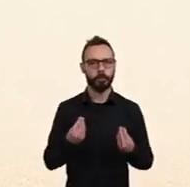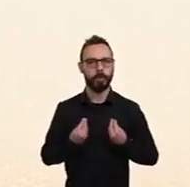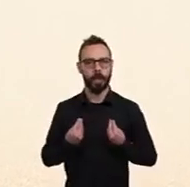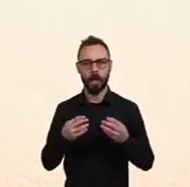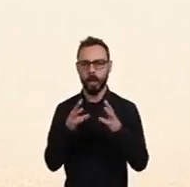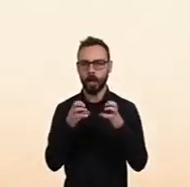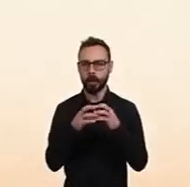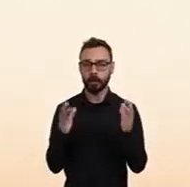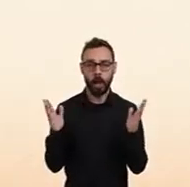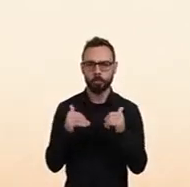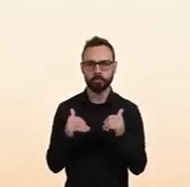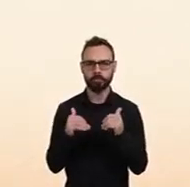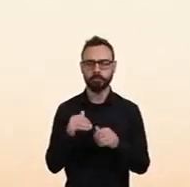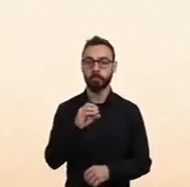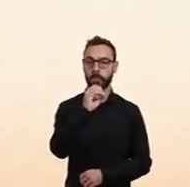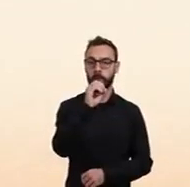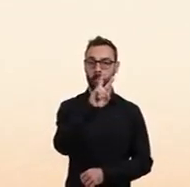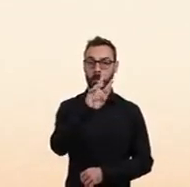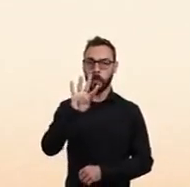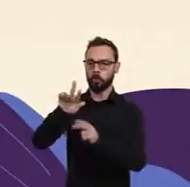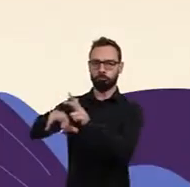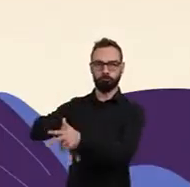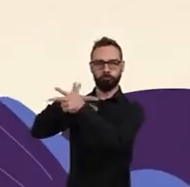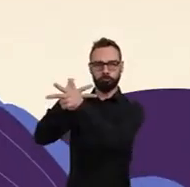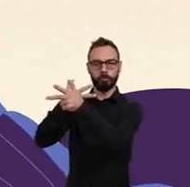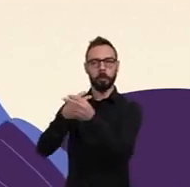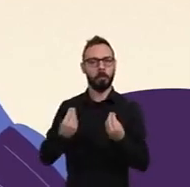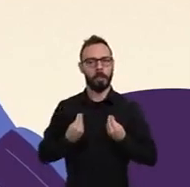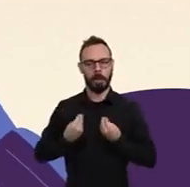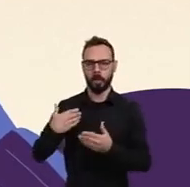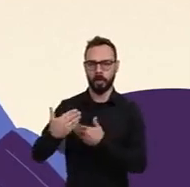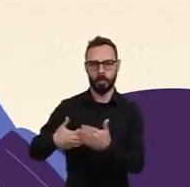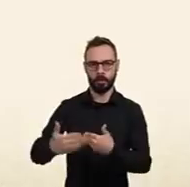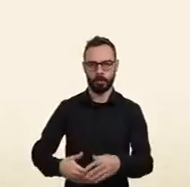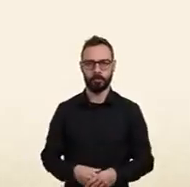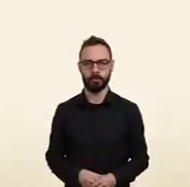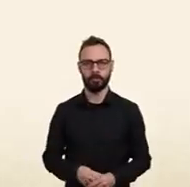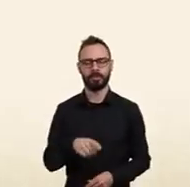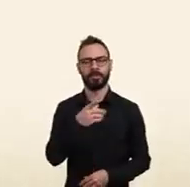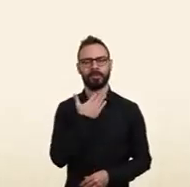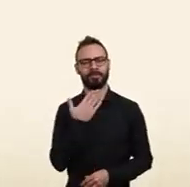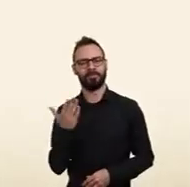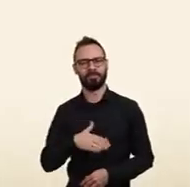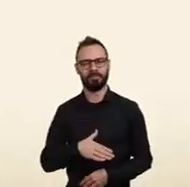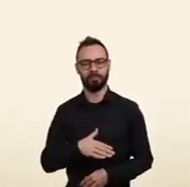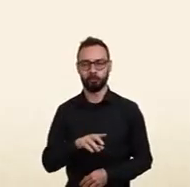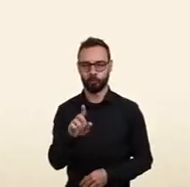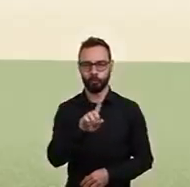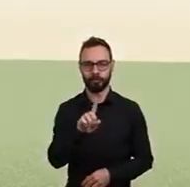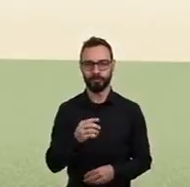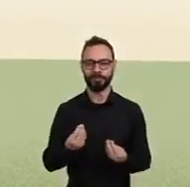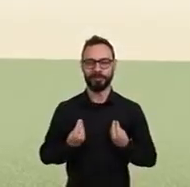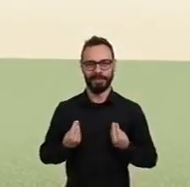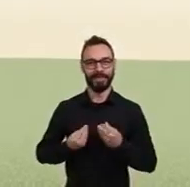el aislamiento la falta de aseo personal o incluso los cambios bruscos de humor son algunas de las señales que pueden indicar ideas suicidas